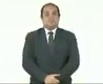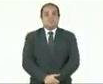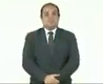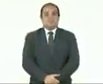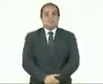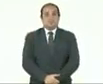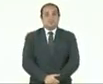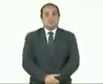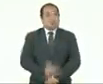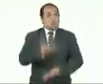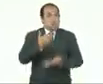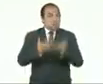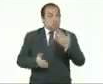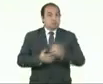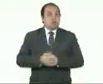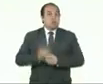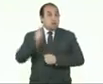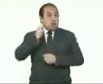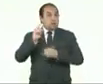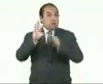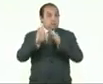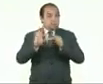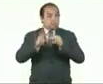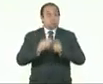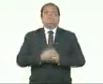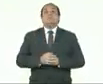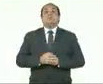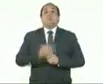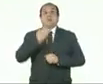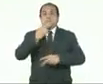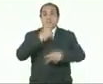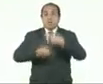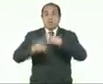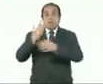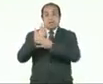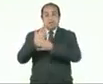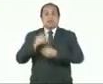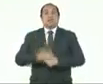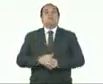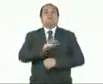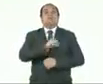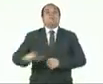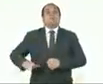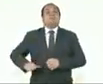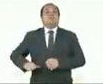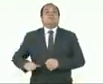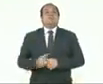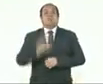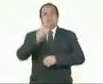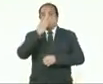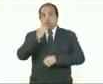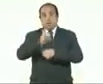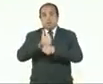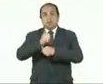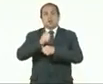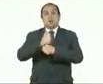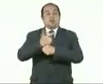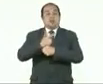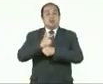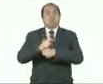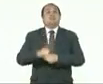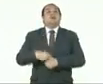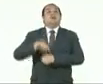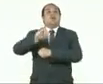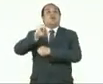A continuación, escucharemos las palabras de bienvenida a cargo del alcalde de Coyoacán, licenciado José Giovanni Gutiérrez